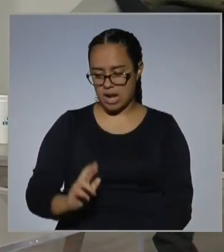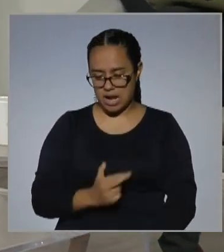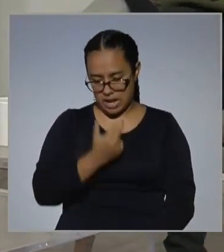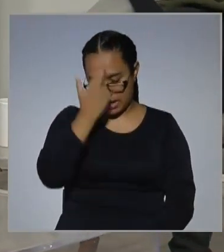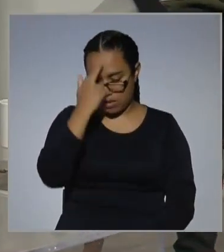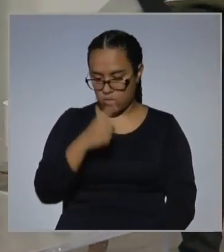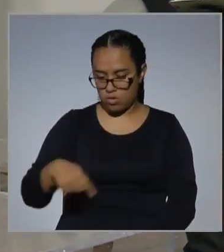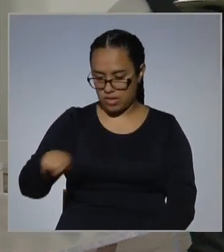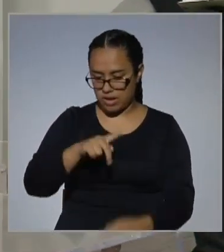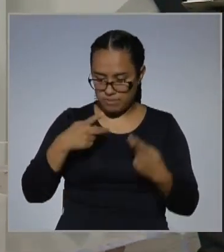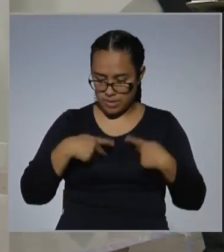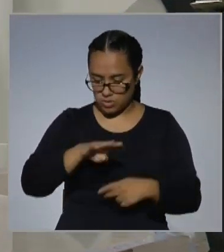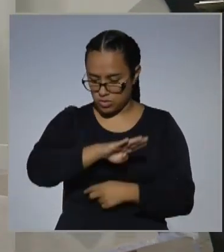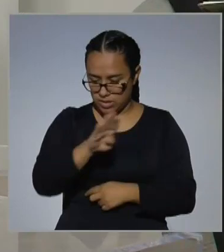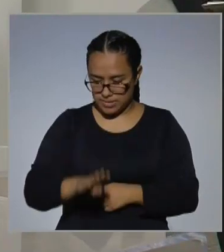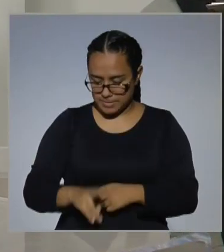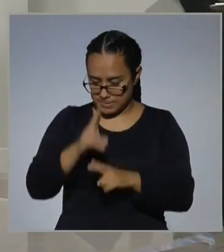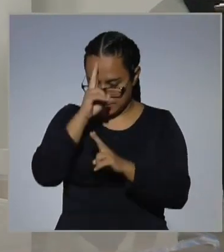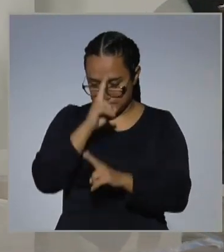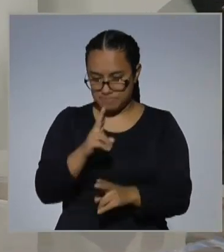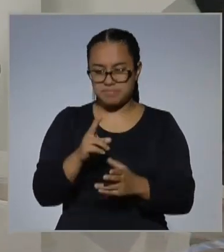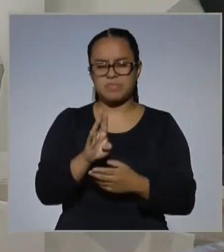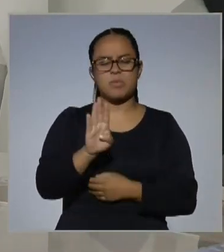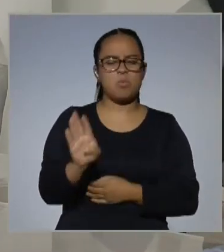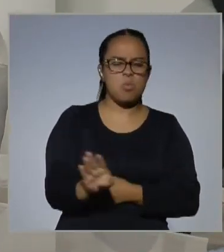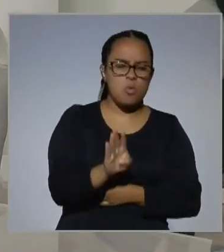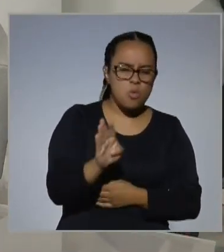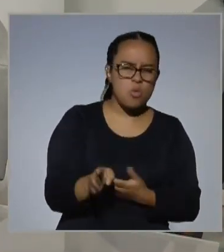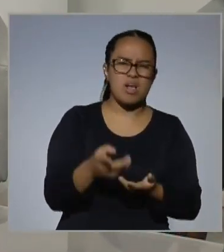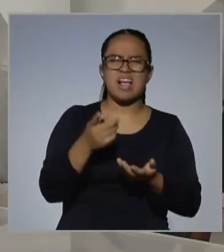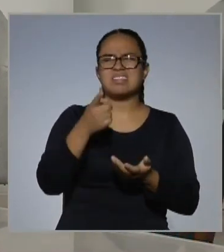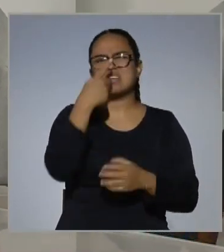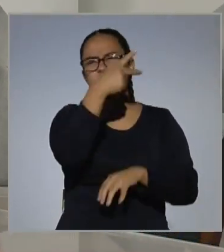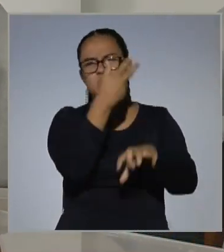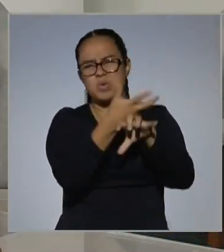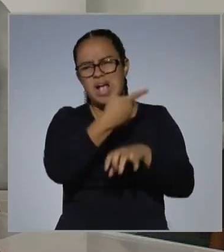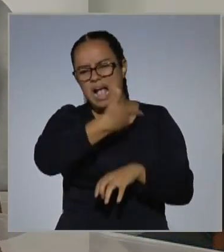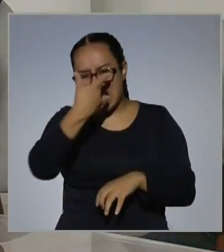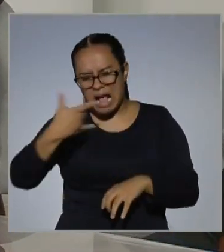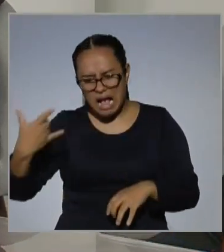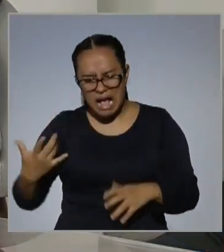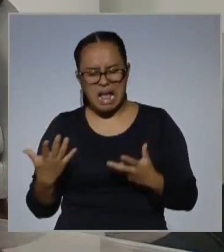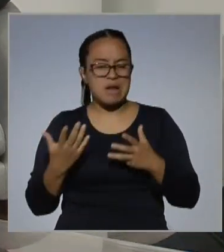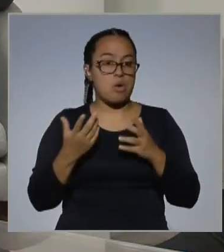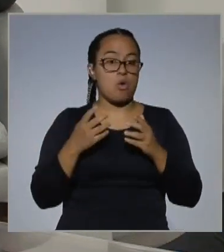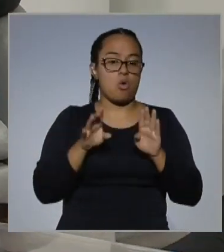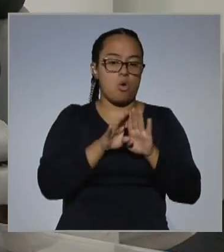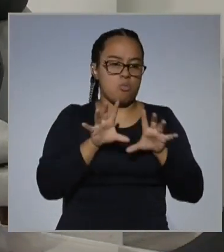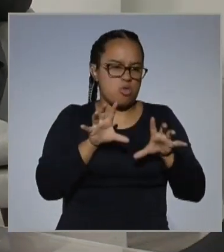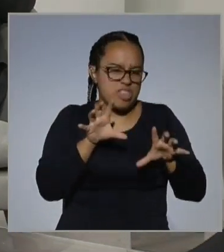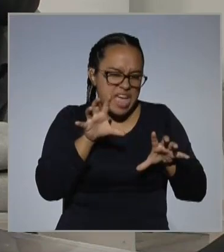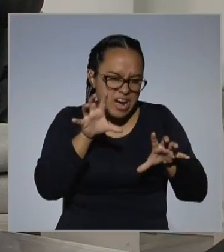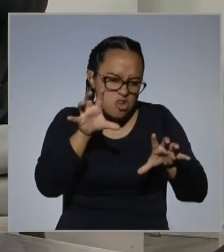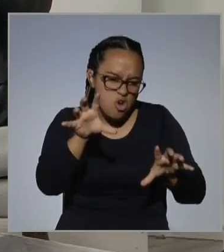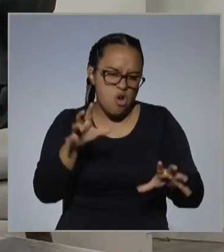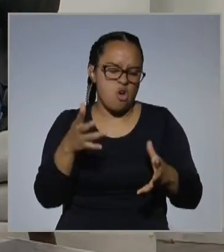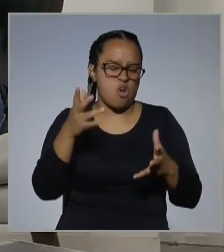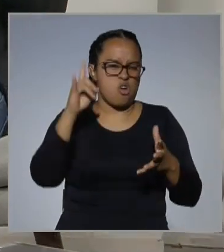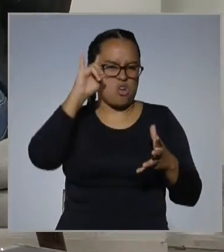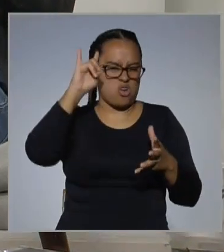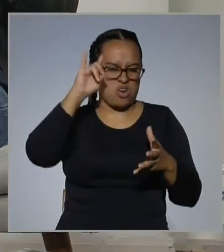difuntos. Hablando de las brujas, de Halloween, allá es la cultura del terror, de la bruja,